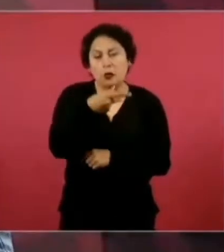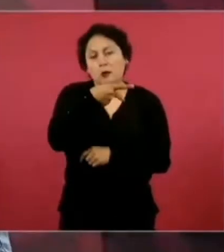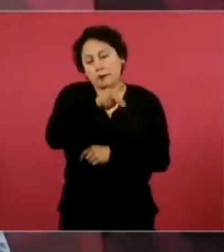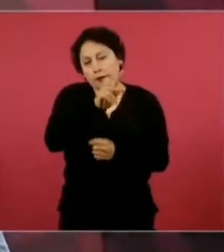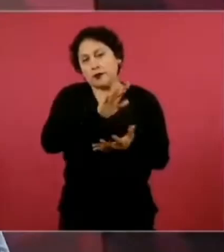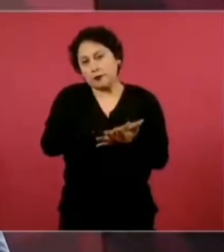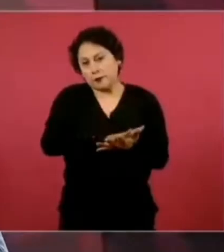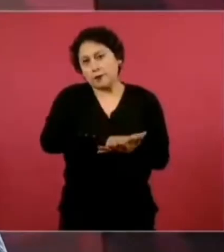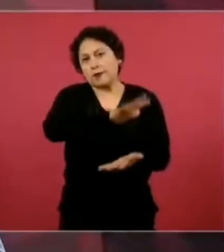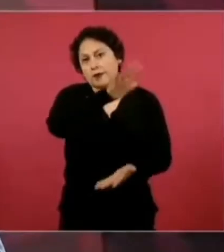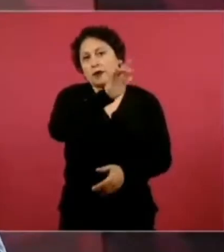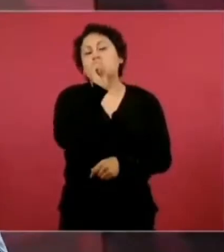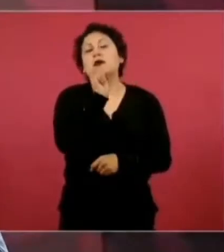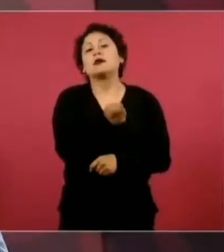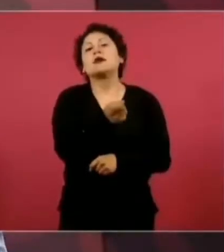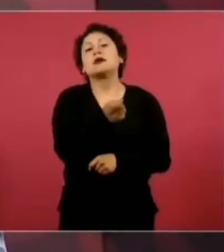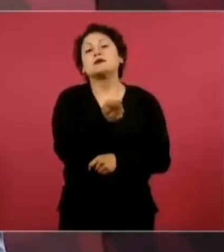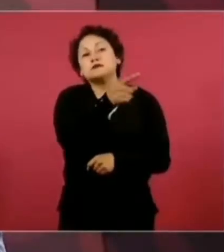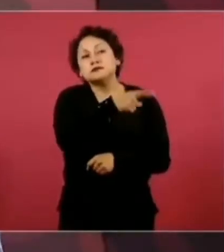representan